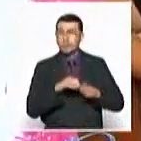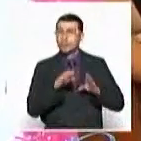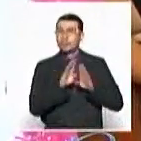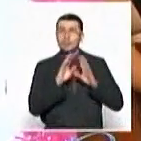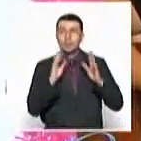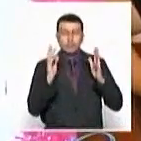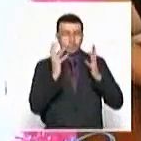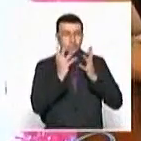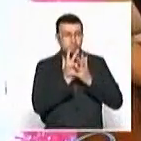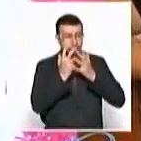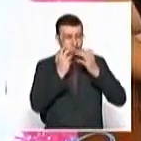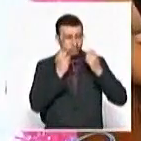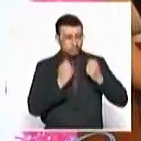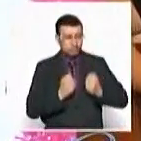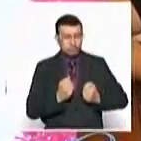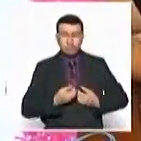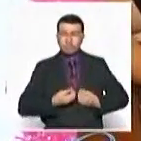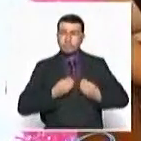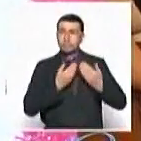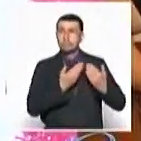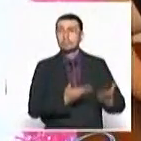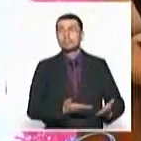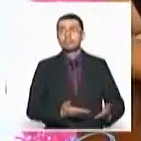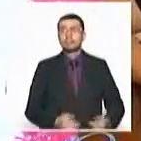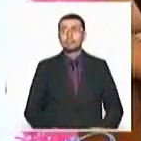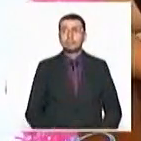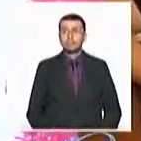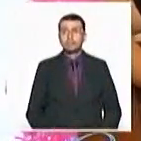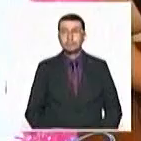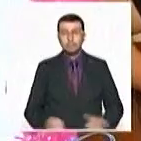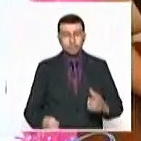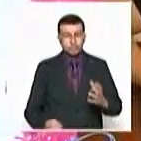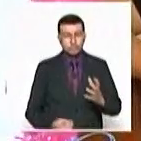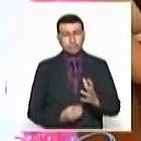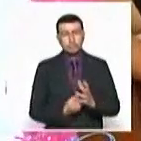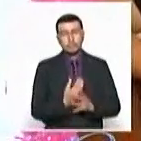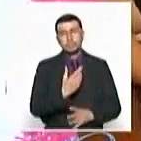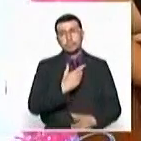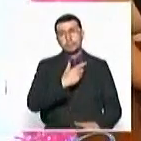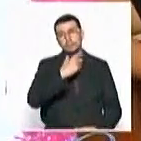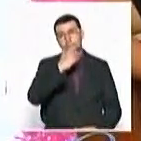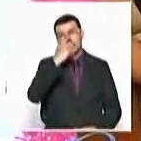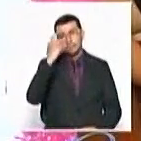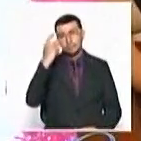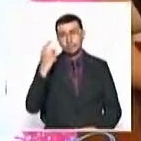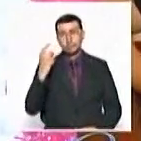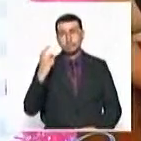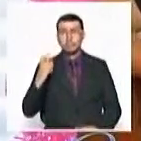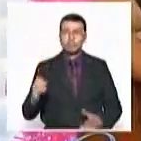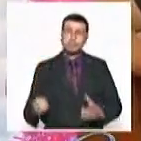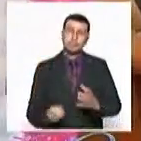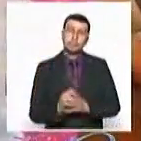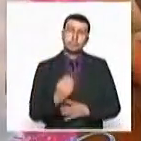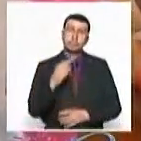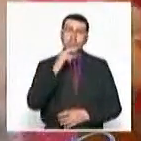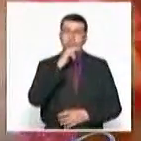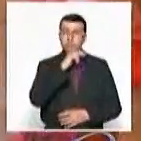sed apagad, claveles y rosas la